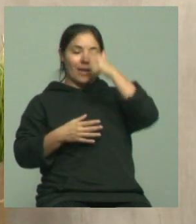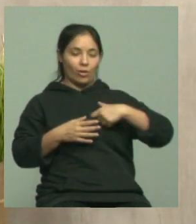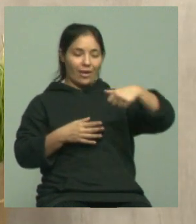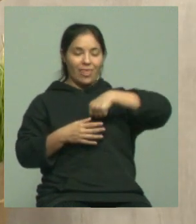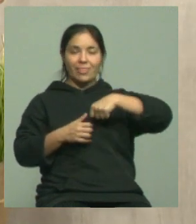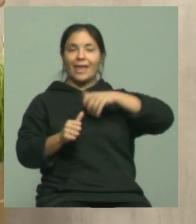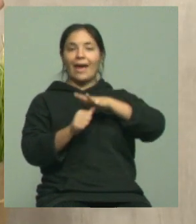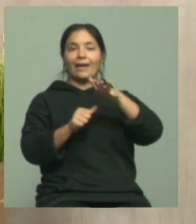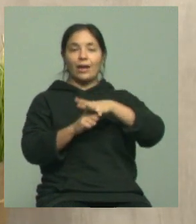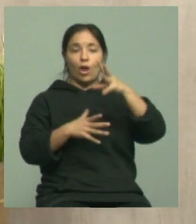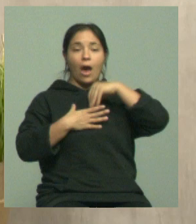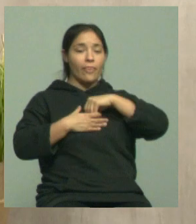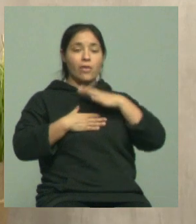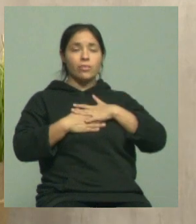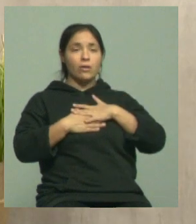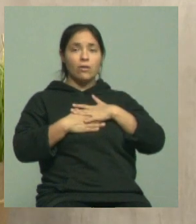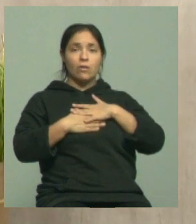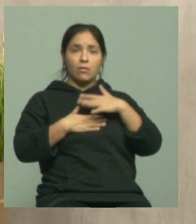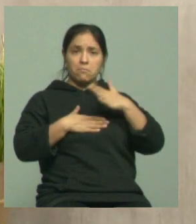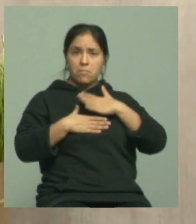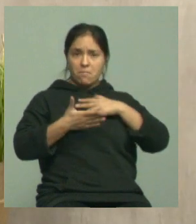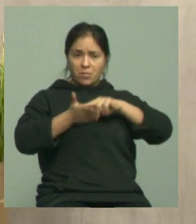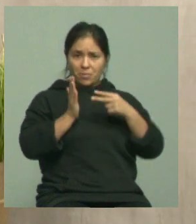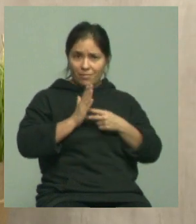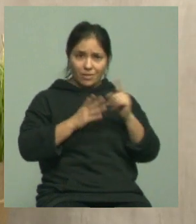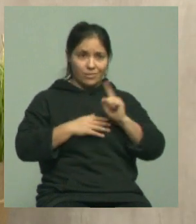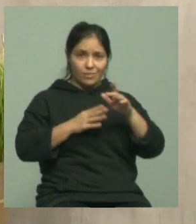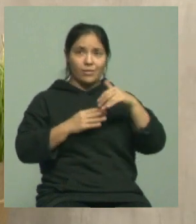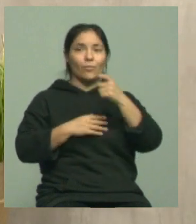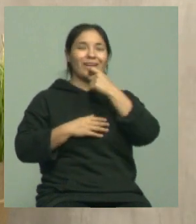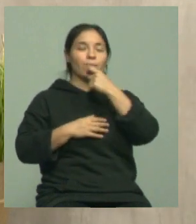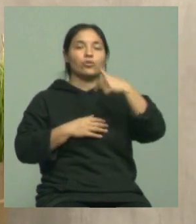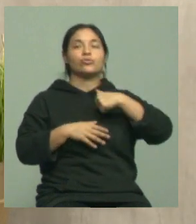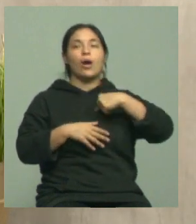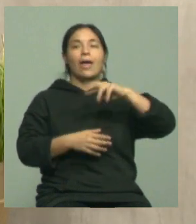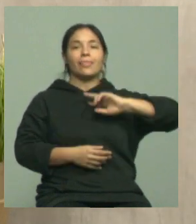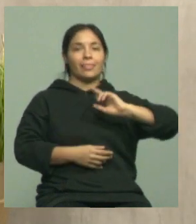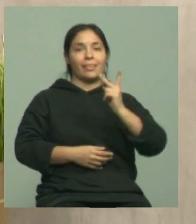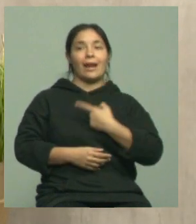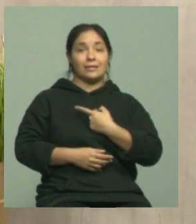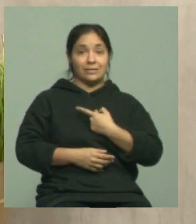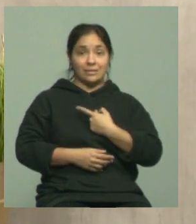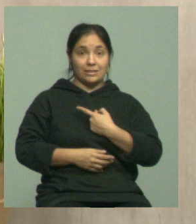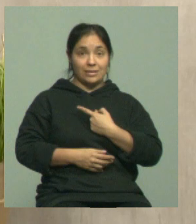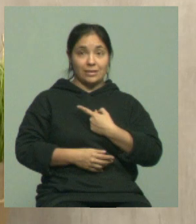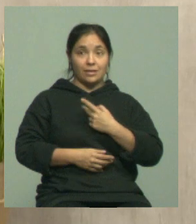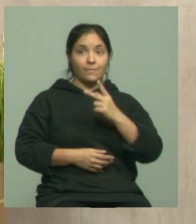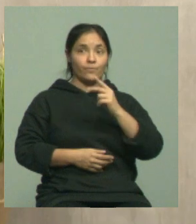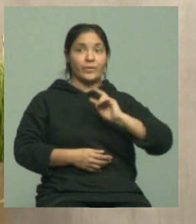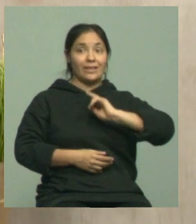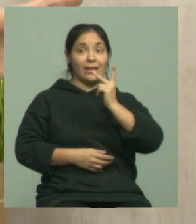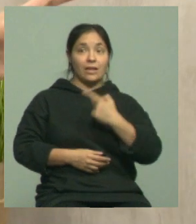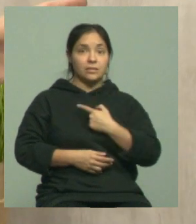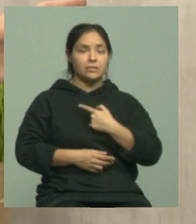de género de una persona? Si yo no me identifico, soy una persona trans, distinto a las personas cis, si soy una persona trans y